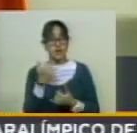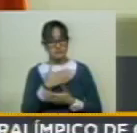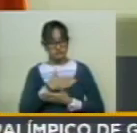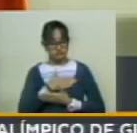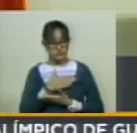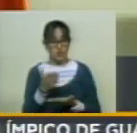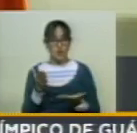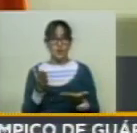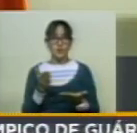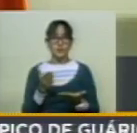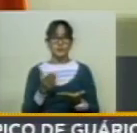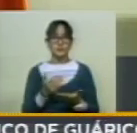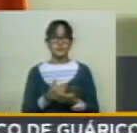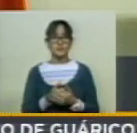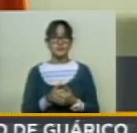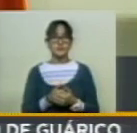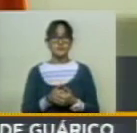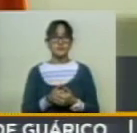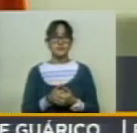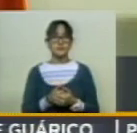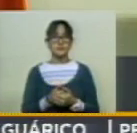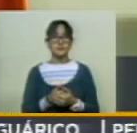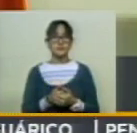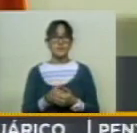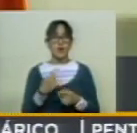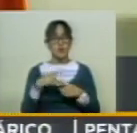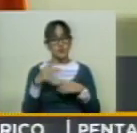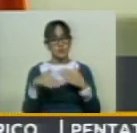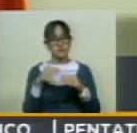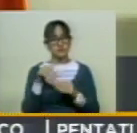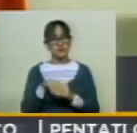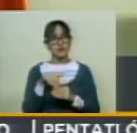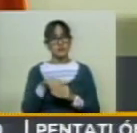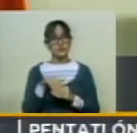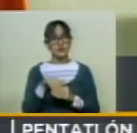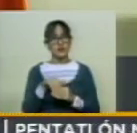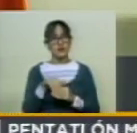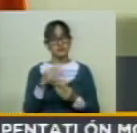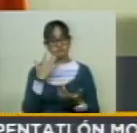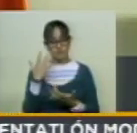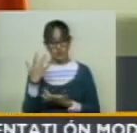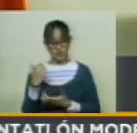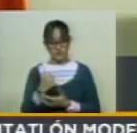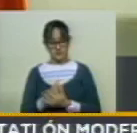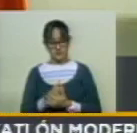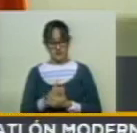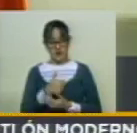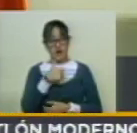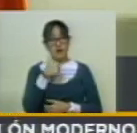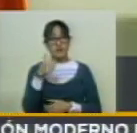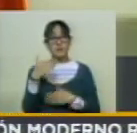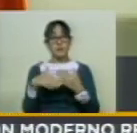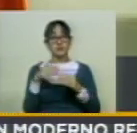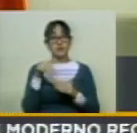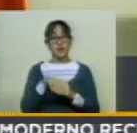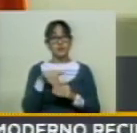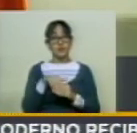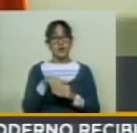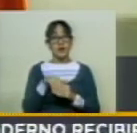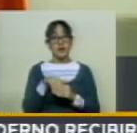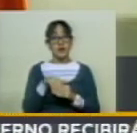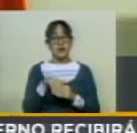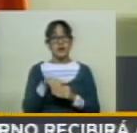disponiendo una, como lo hemos hecho para otros procesos electorales, como ustedes pueden ver, para cada proceso electoral